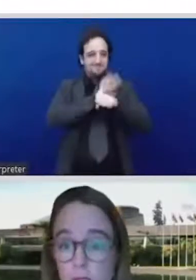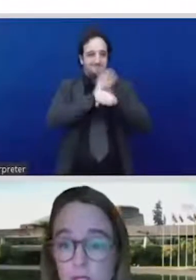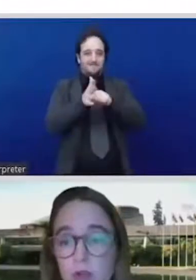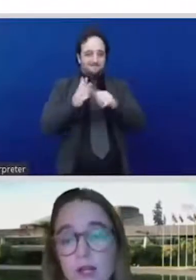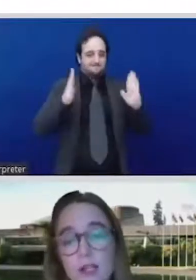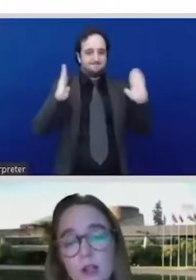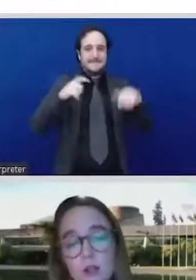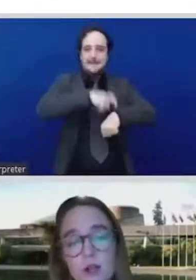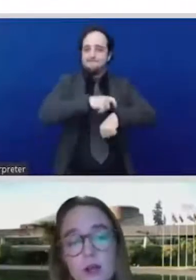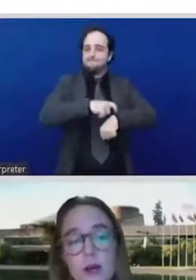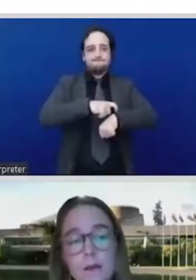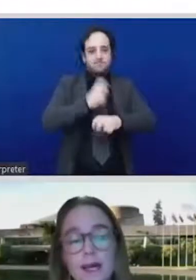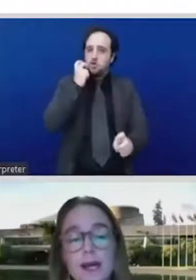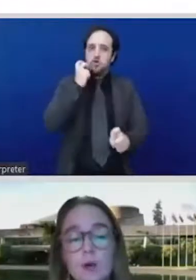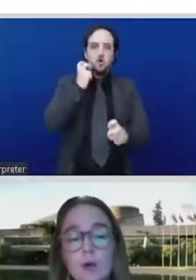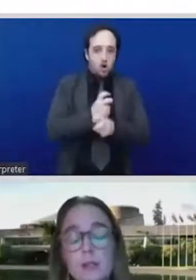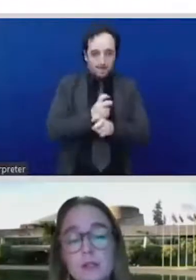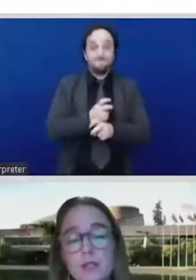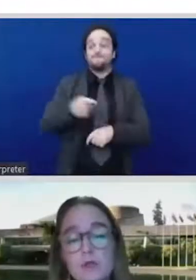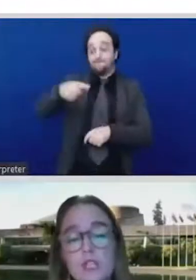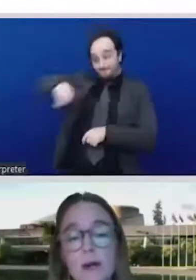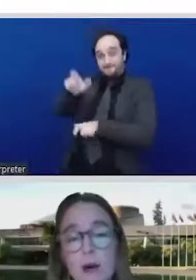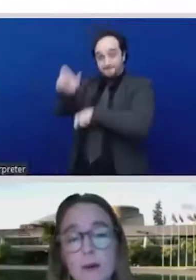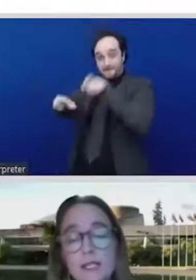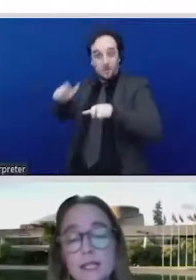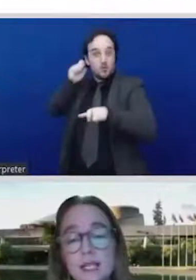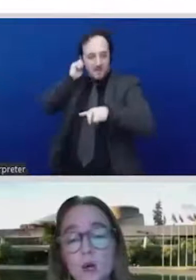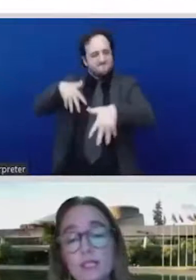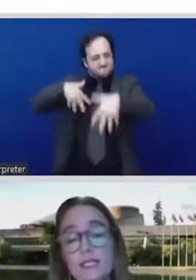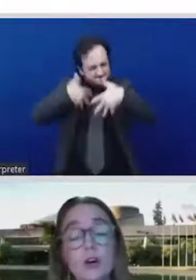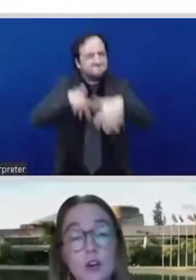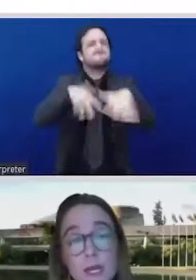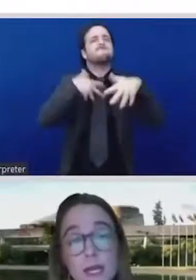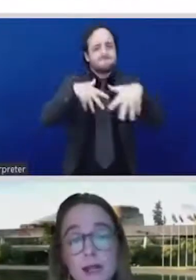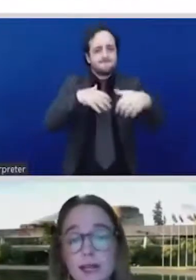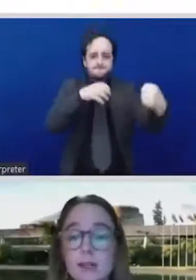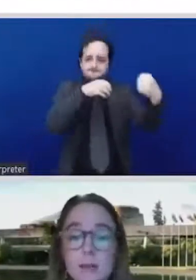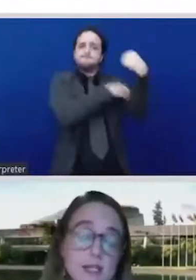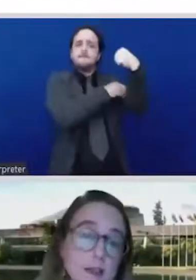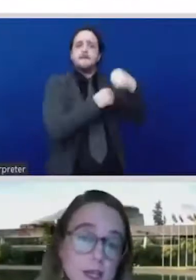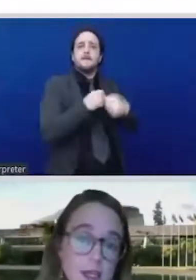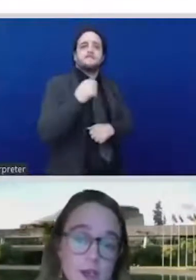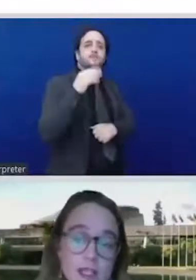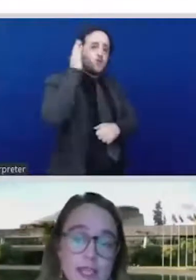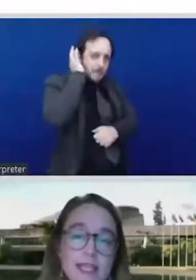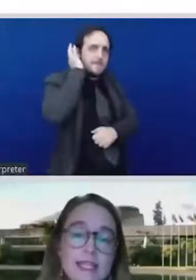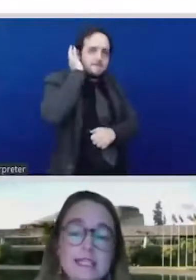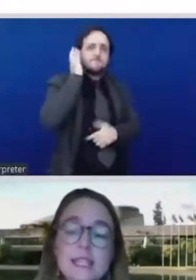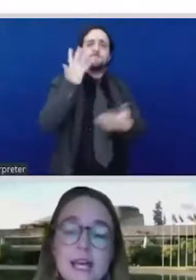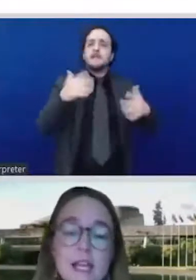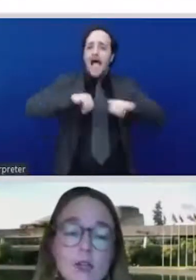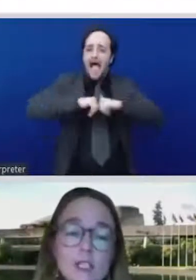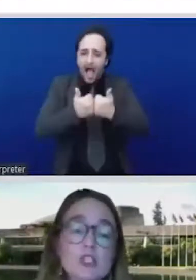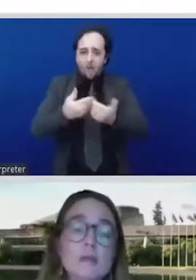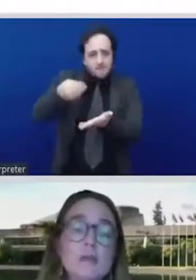movimientos de la región para justamente hacer un llamado a avanzar hacia la justicia económica, climática y de género, y transitar